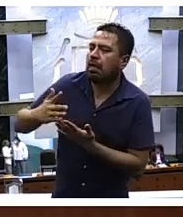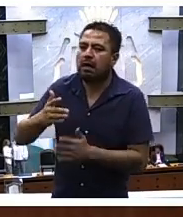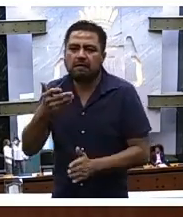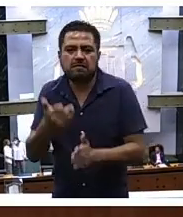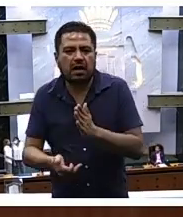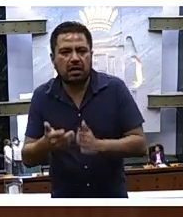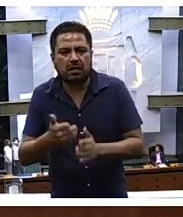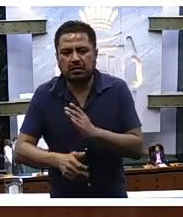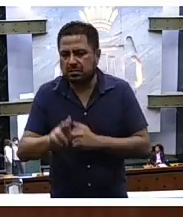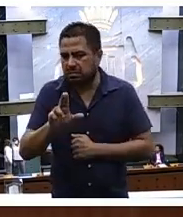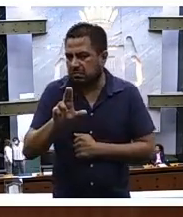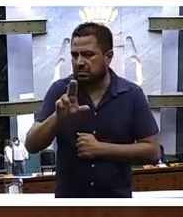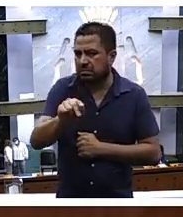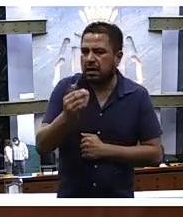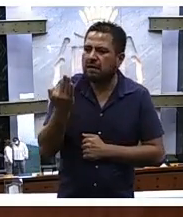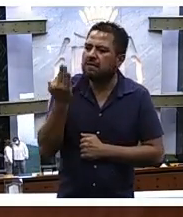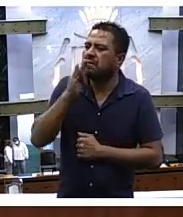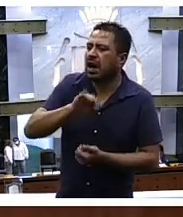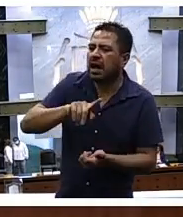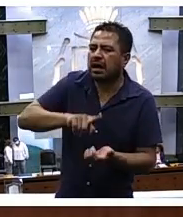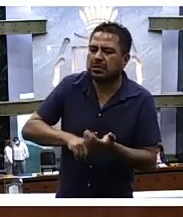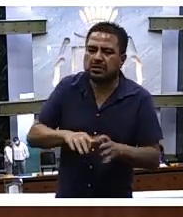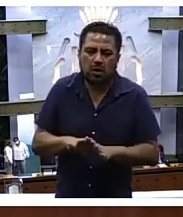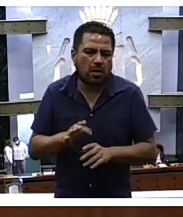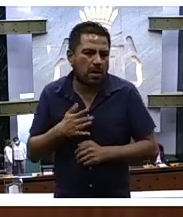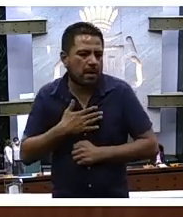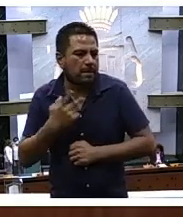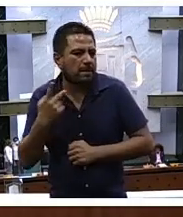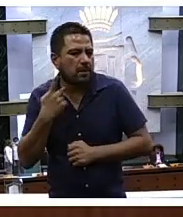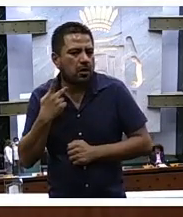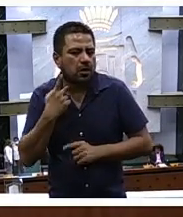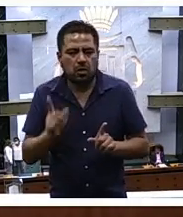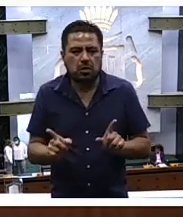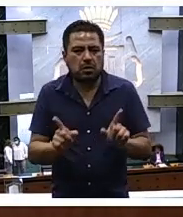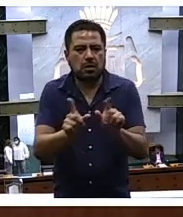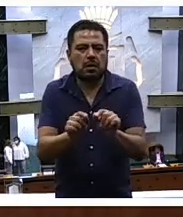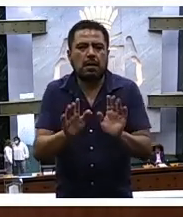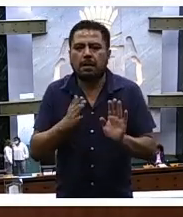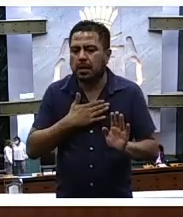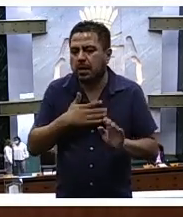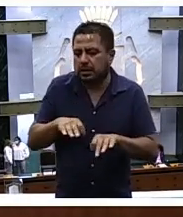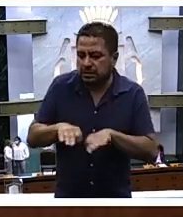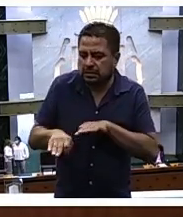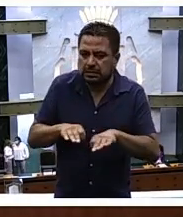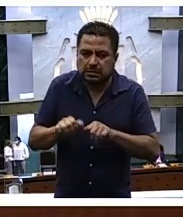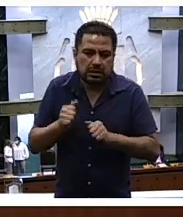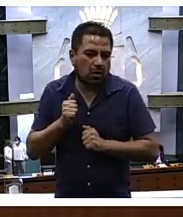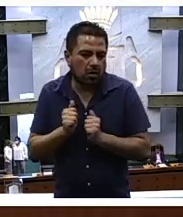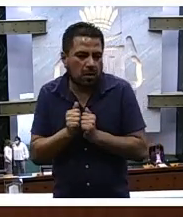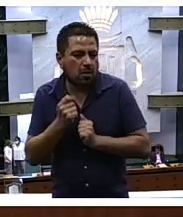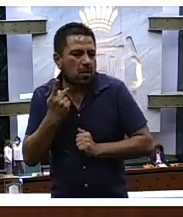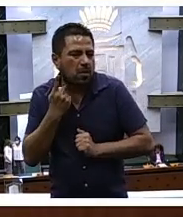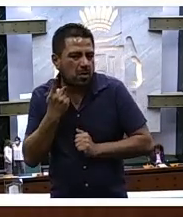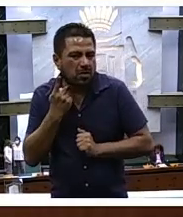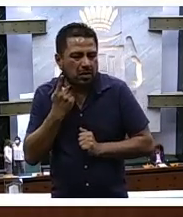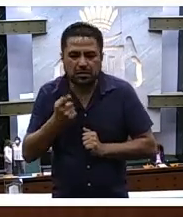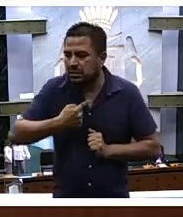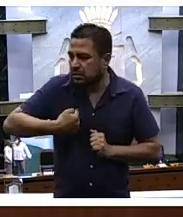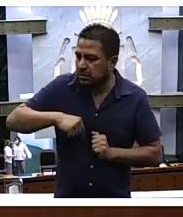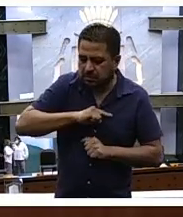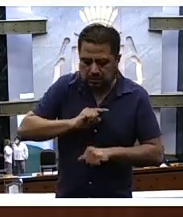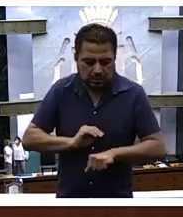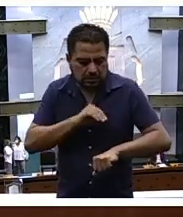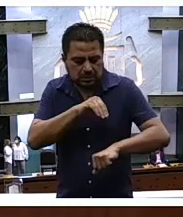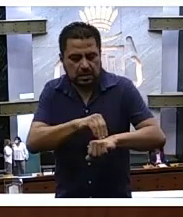falsa pose como legislador, es sencillamente que nuestra función como legisladoras y legisladores está